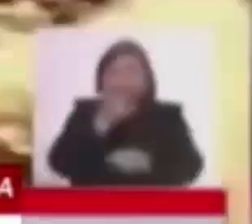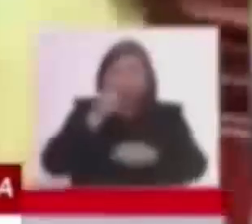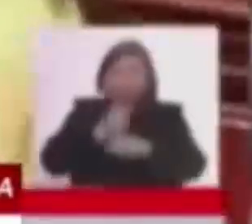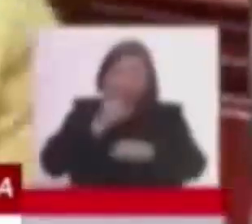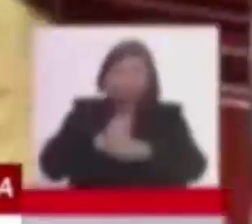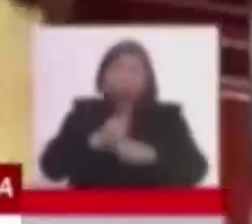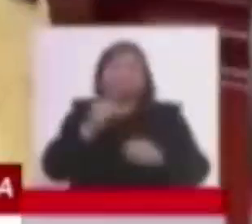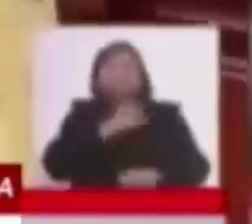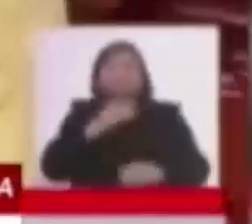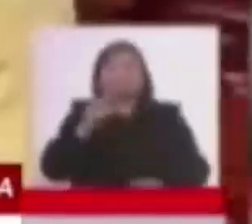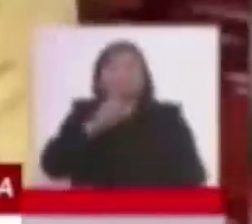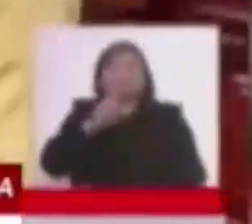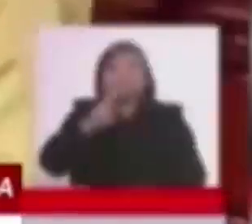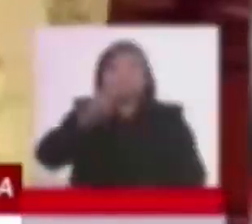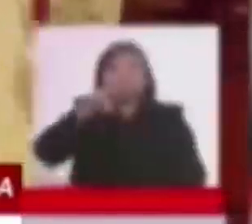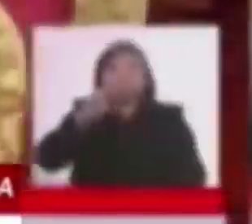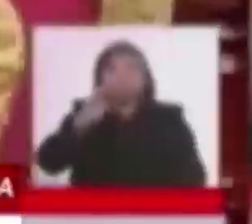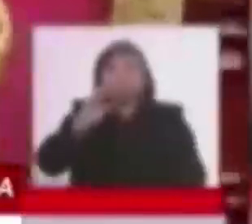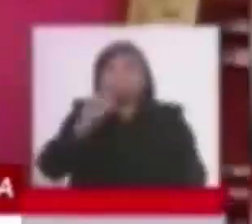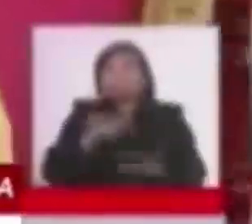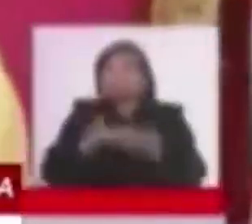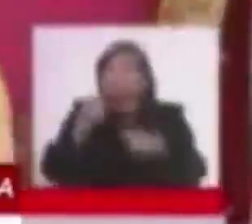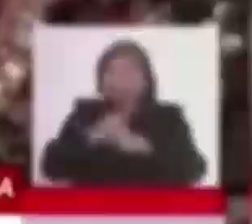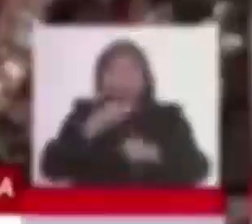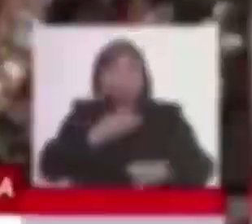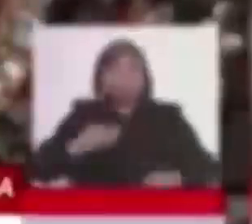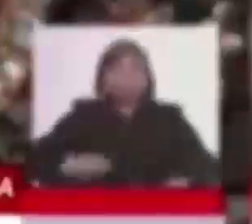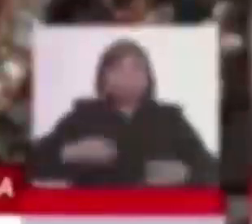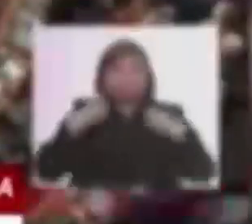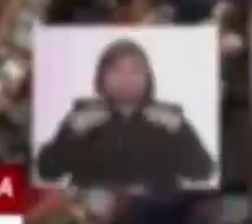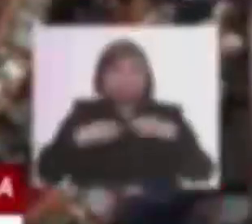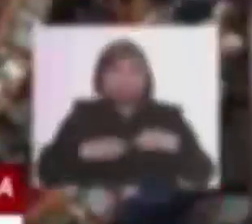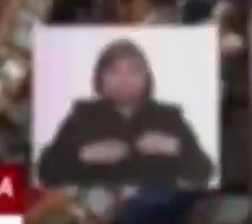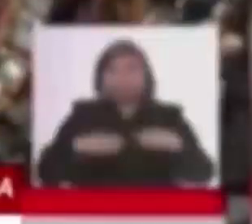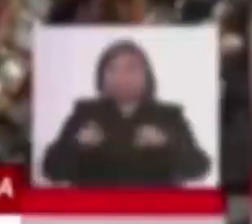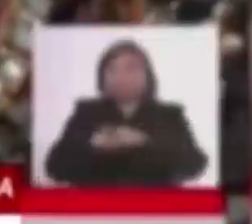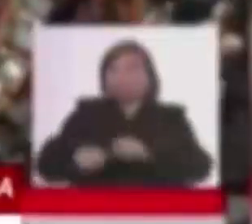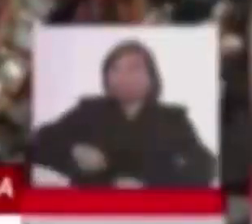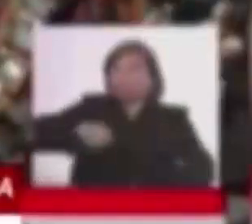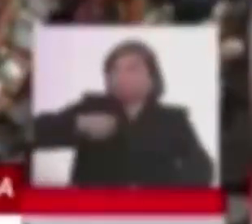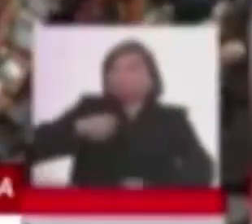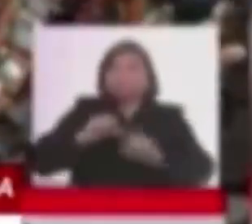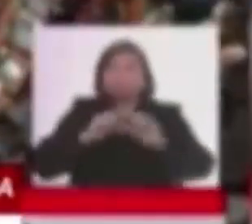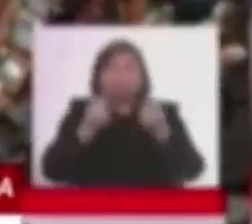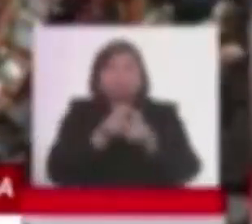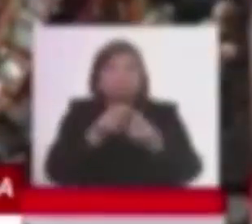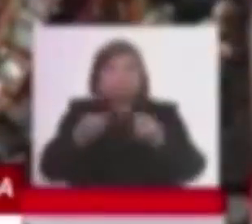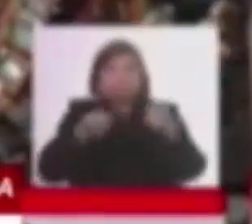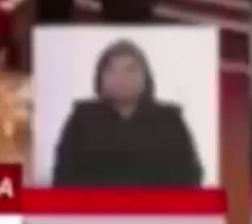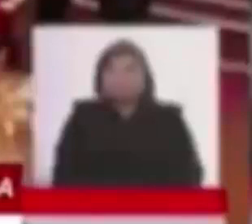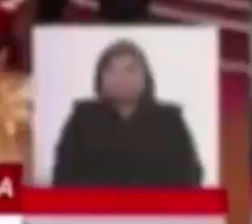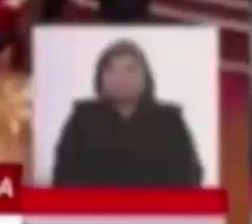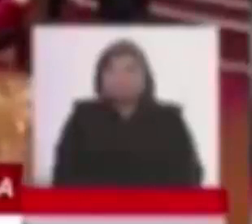que se conozca de las fuentes importantes y que sepan que aquí en Perú todavía creemos en la democracia, todavía somos un Perú libre,